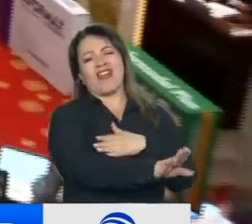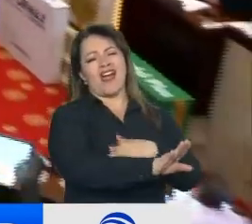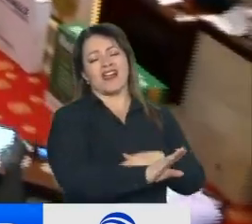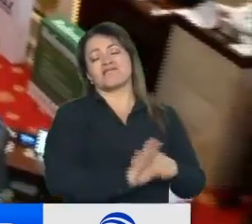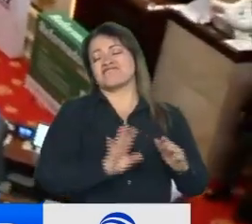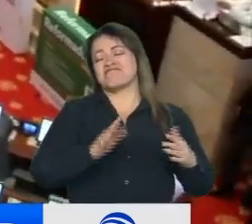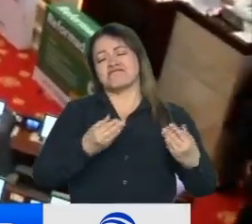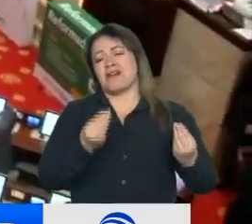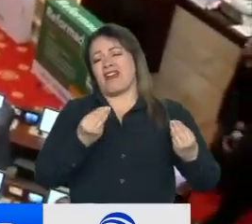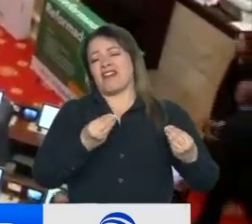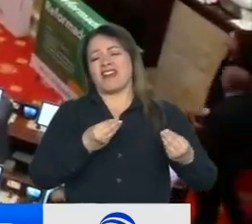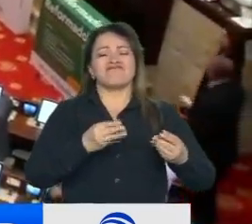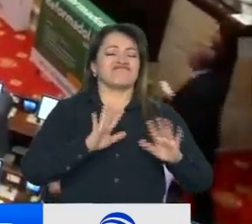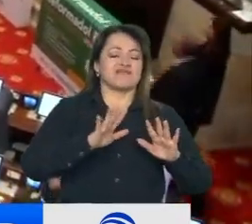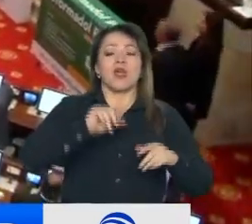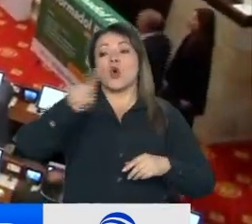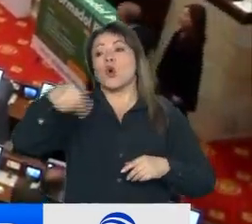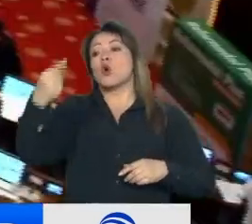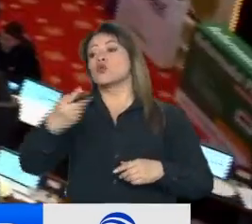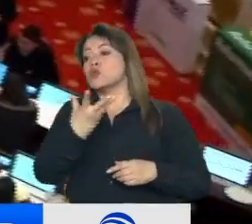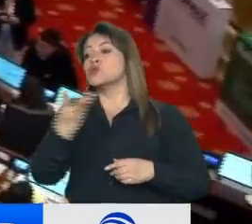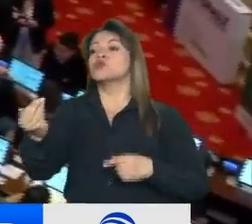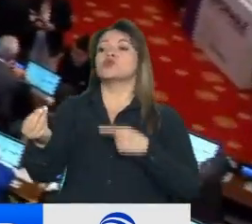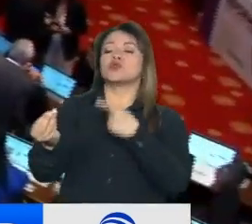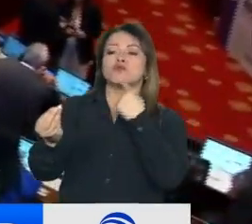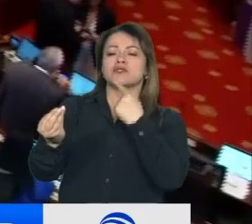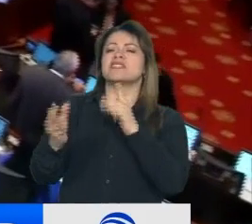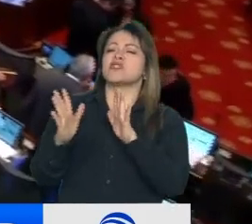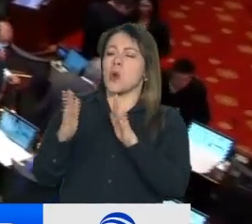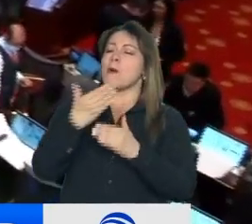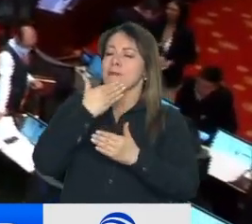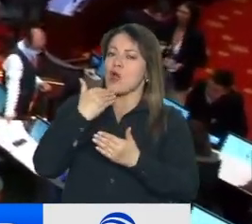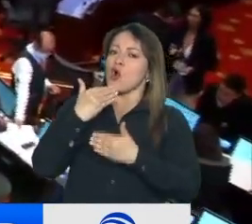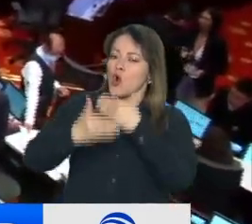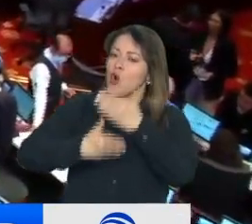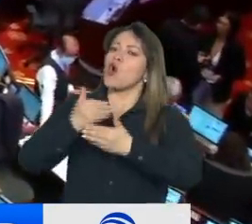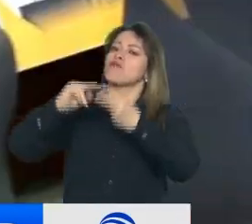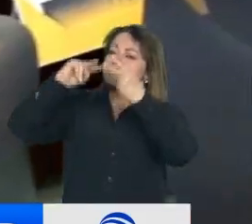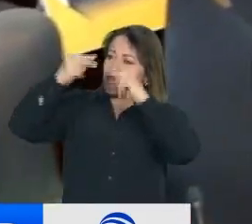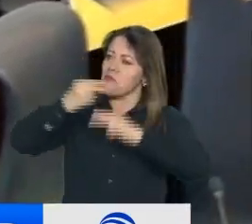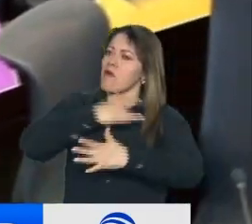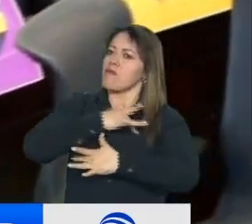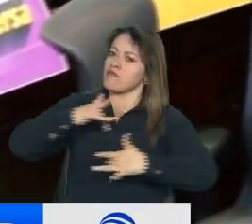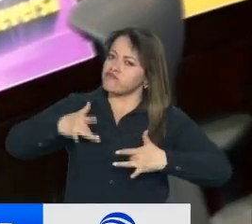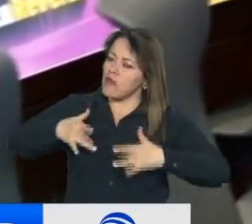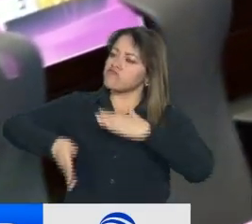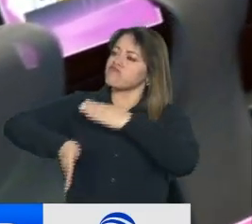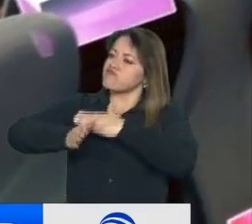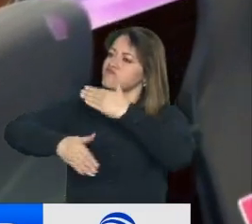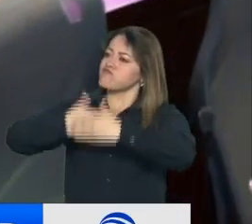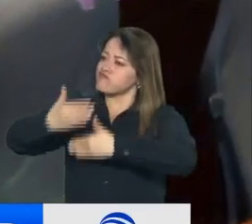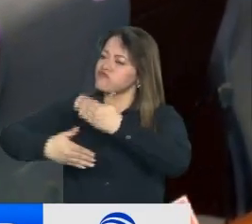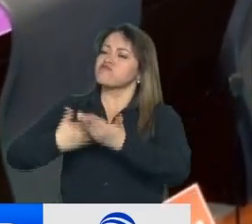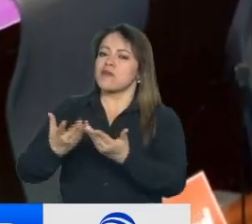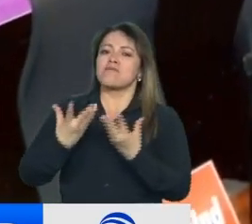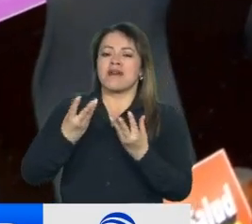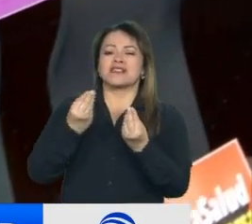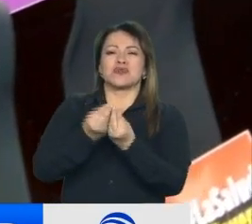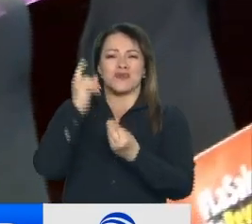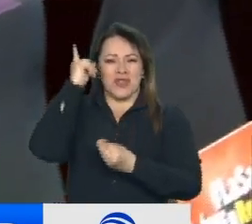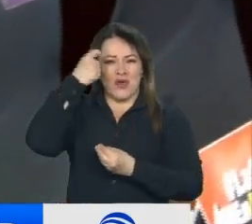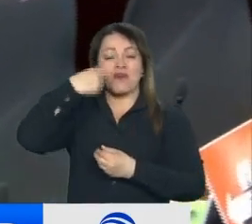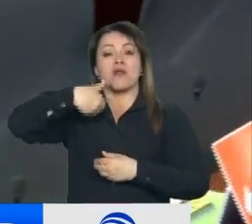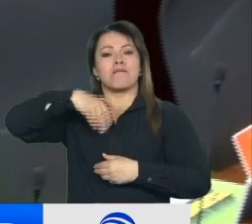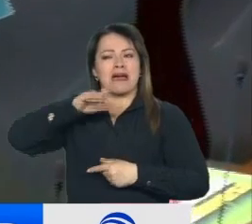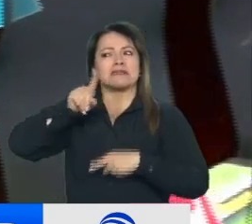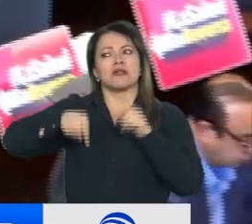es improcedente, mientras que todavía dan, como se dice coloquialmente, la pelea a los de la coalición de gobierno, Alfredo Mondragón y Marta